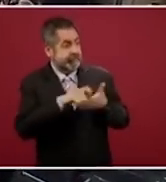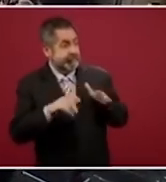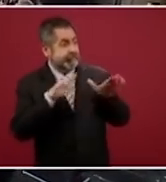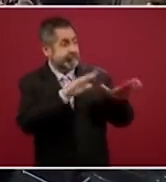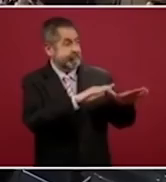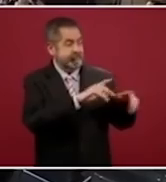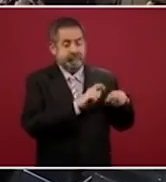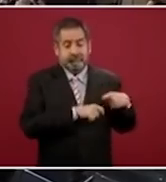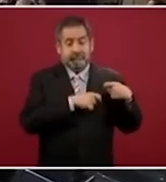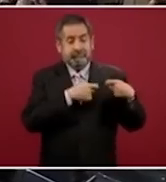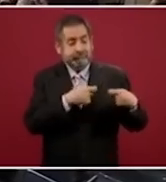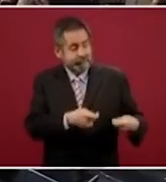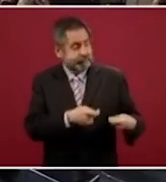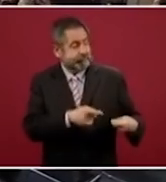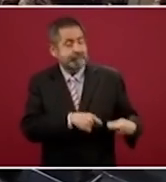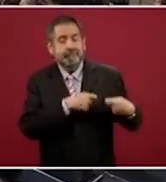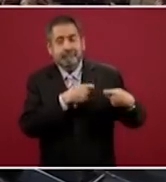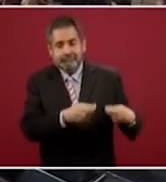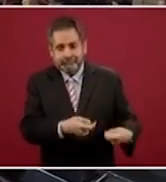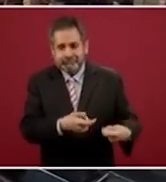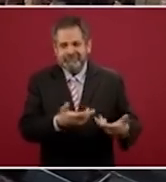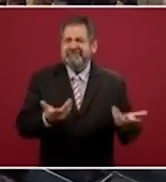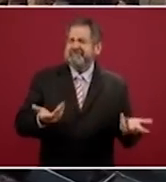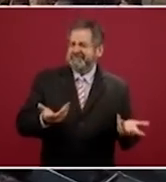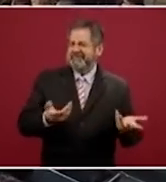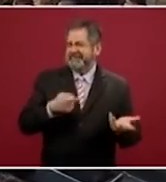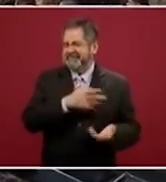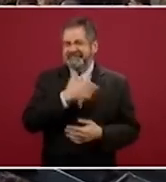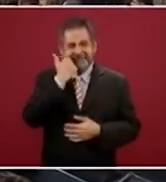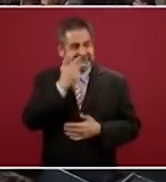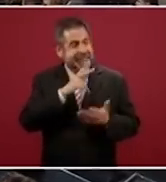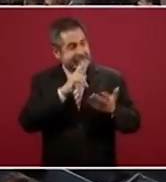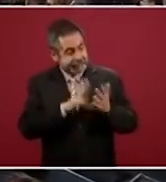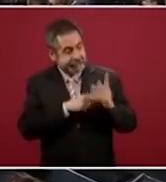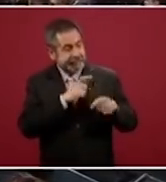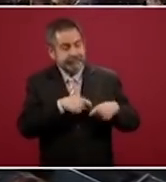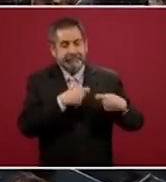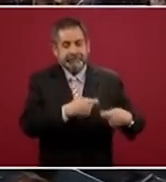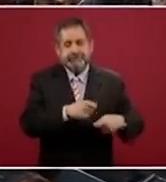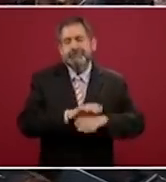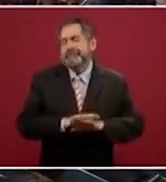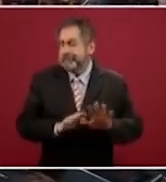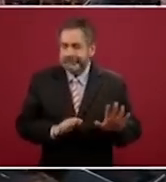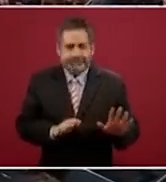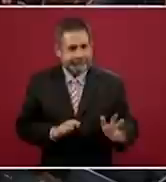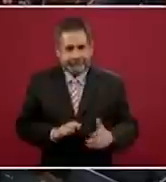avión, requerían otro faraón, pero